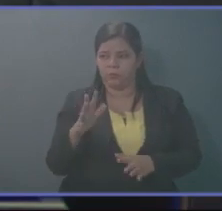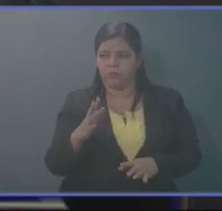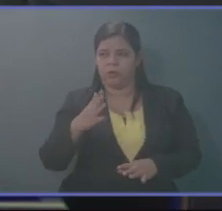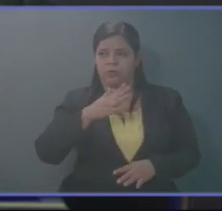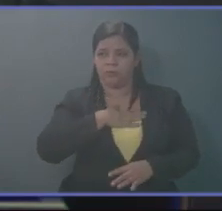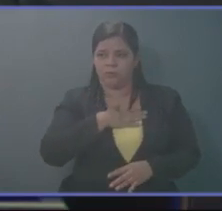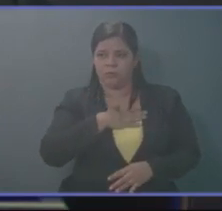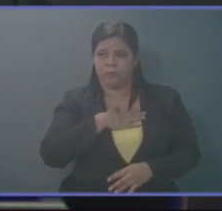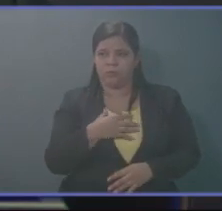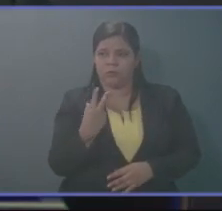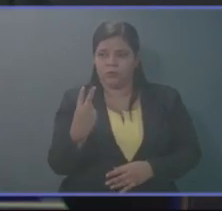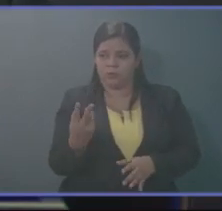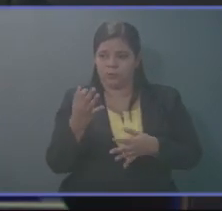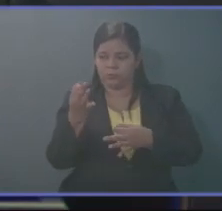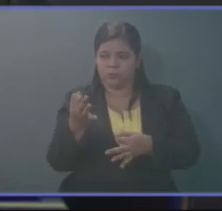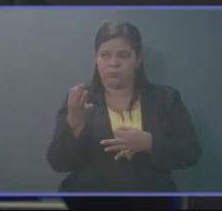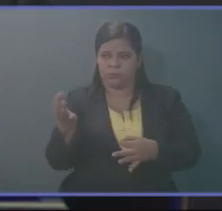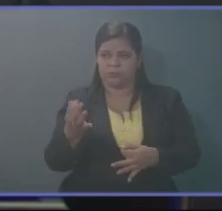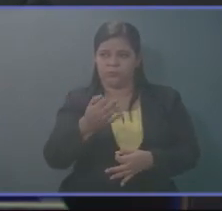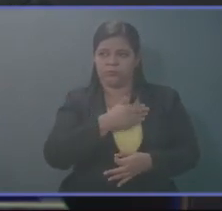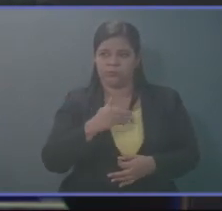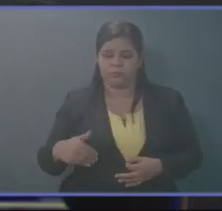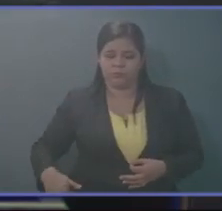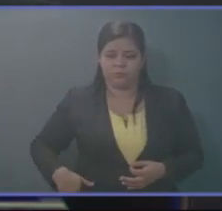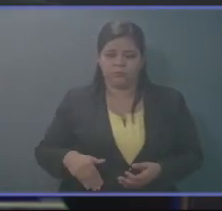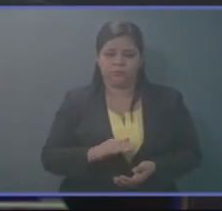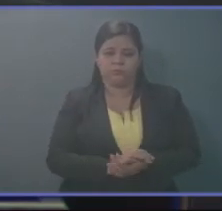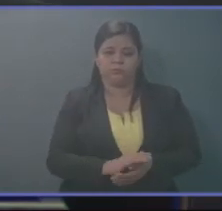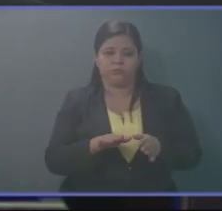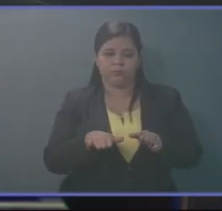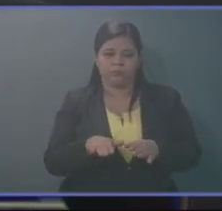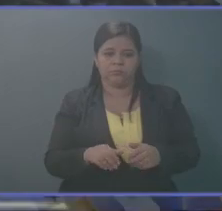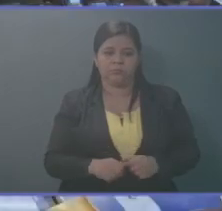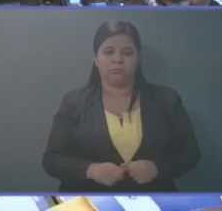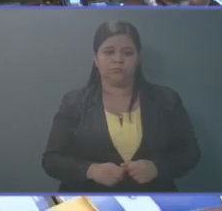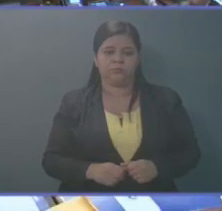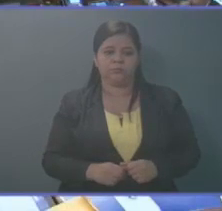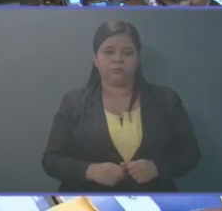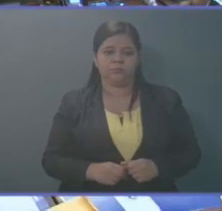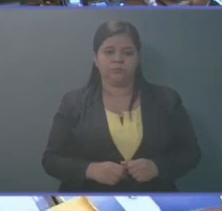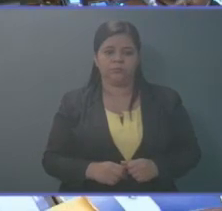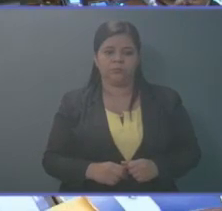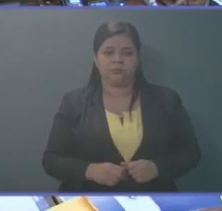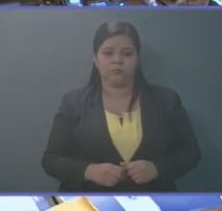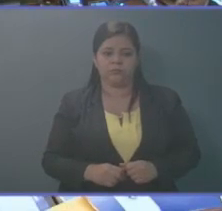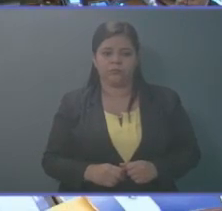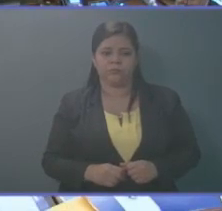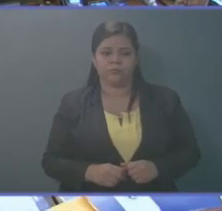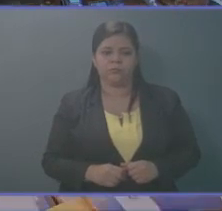correspondencia que estoy introduciendo, señor presidente. Gracias. Ok, diputado.